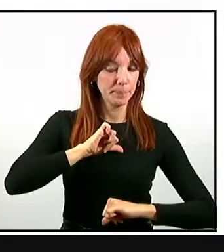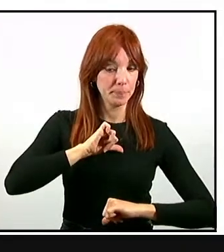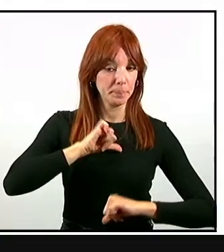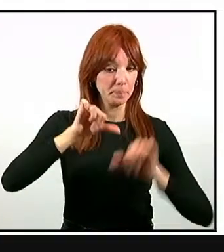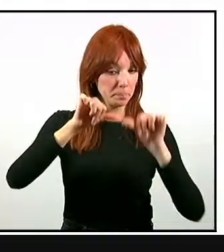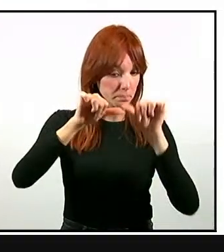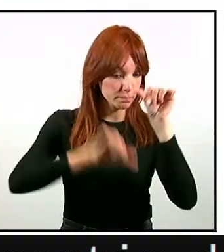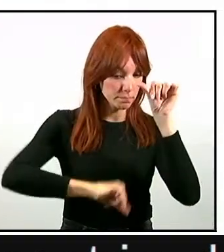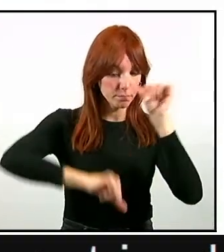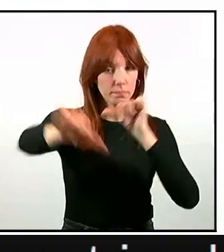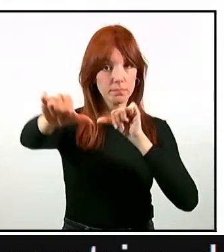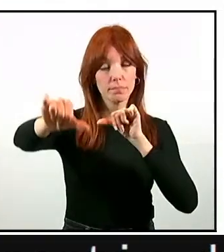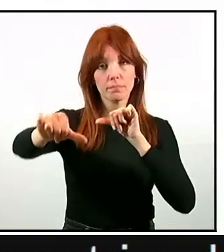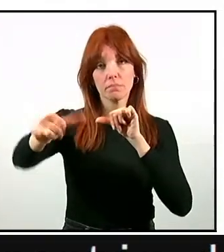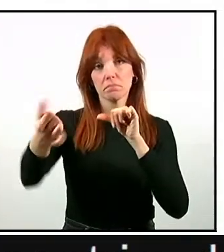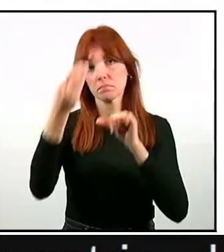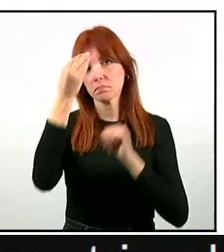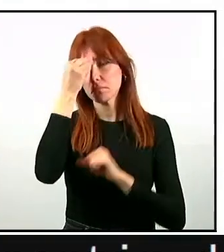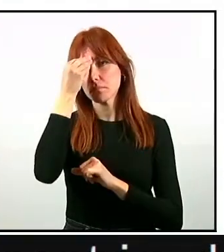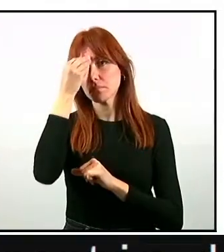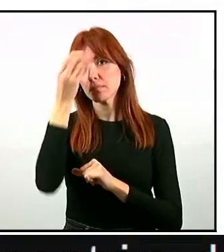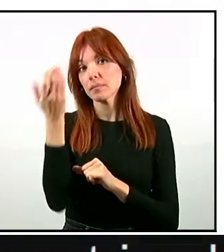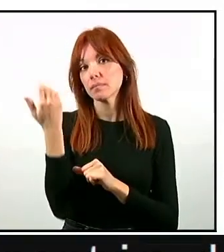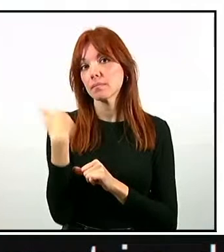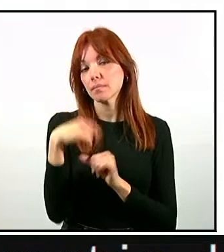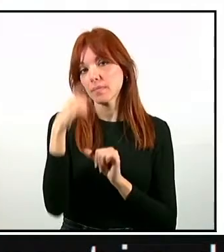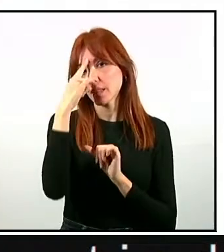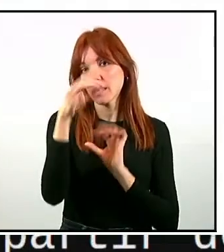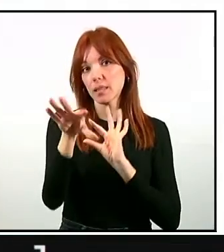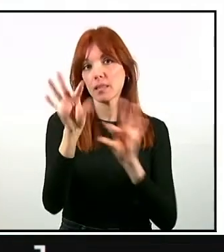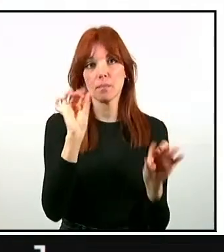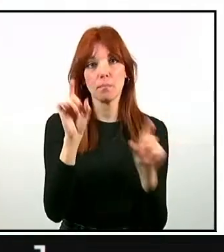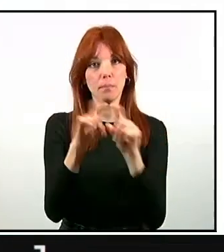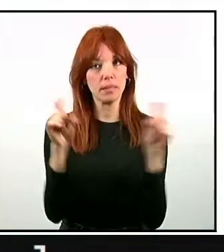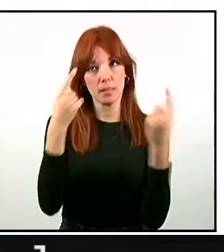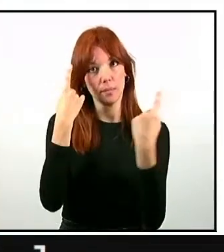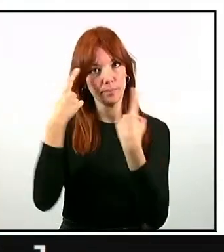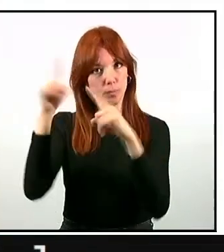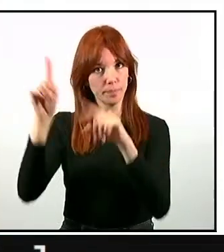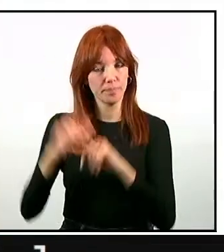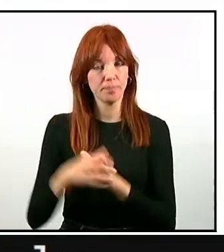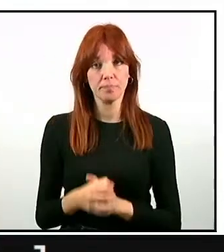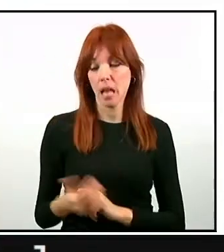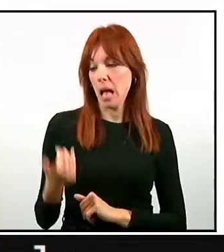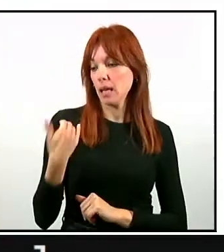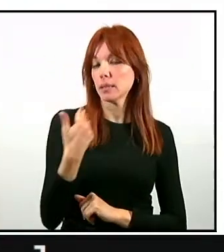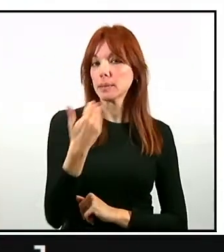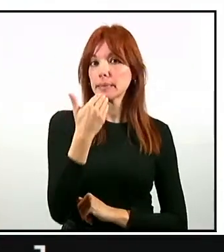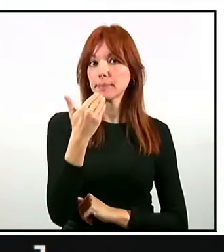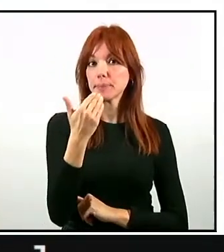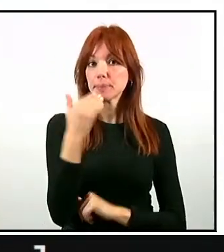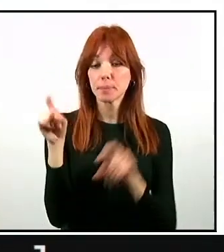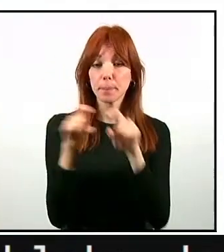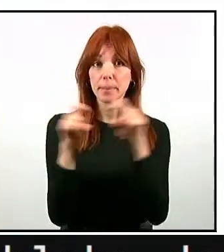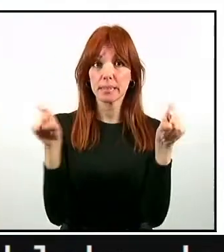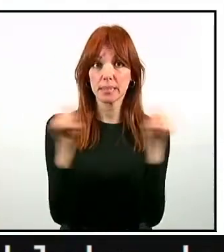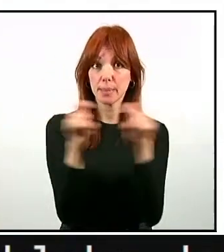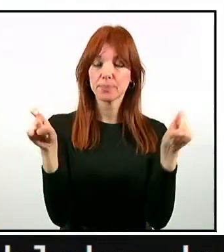partir de ahí pues entendemos que es lo que decida la empresa. Ayer, por ejemplo, Envision hablaba de